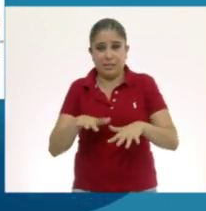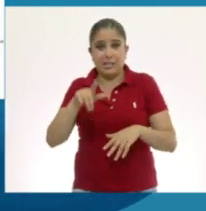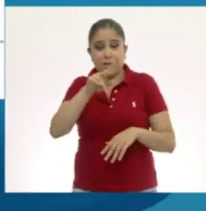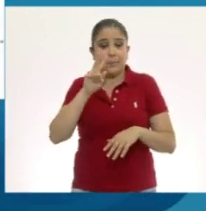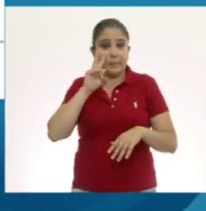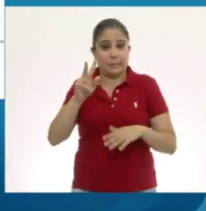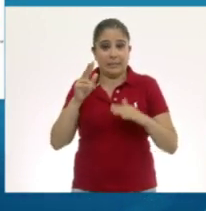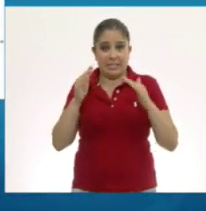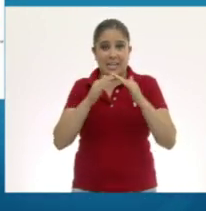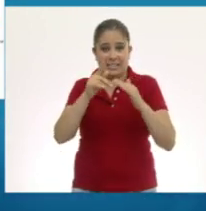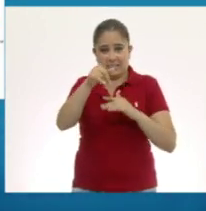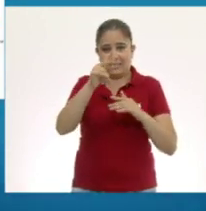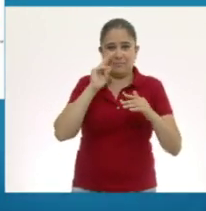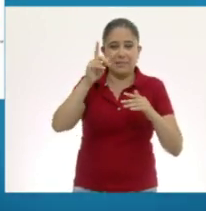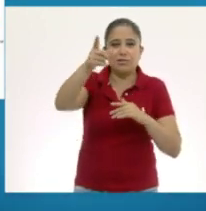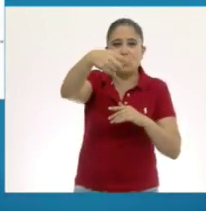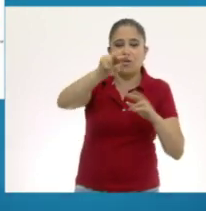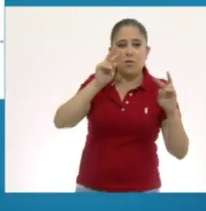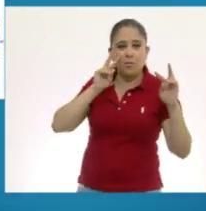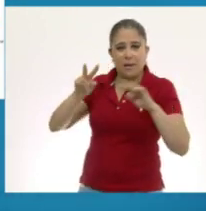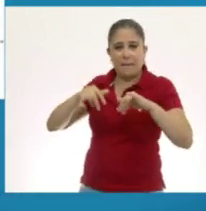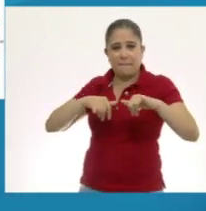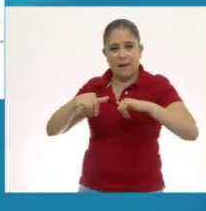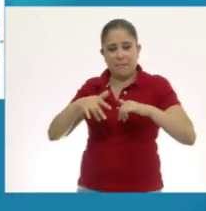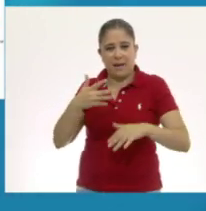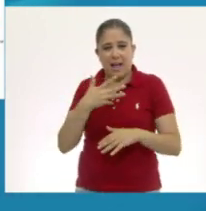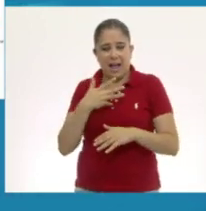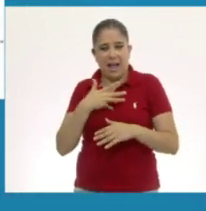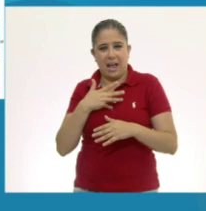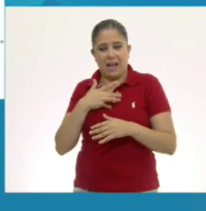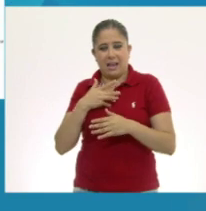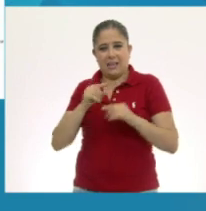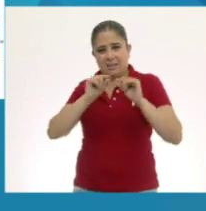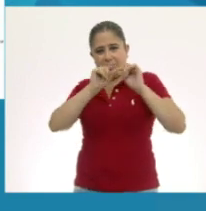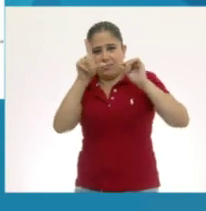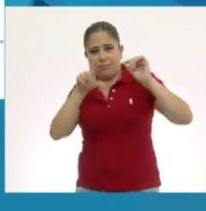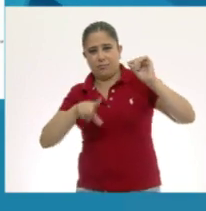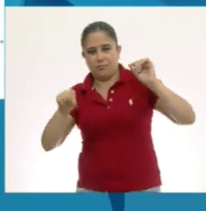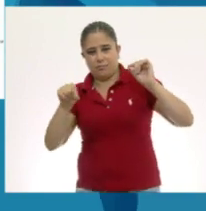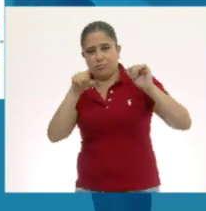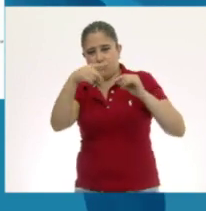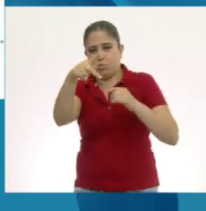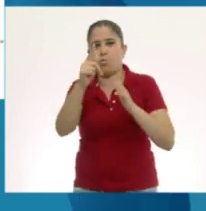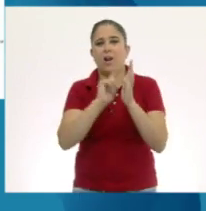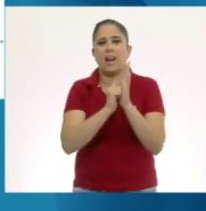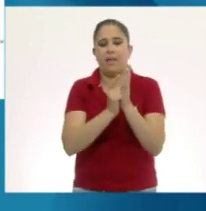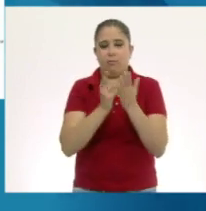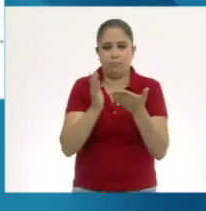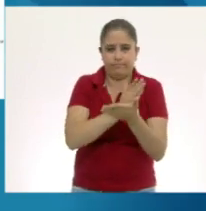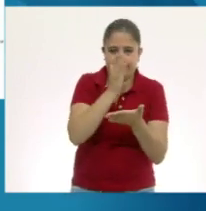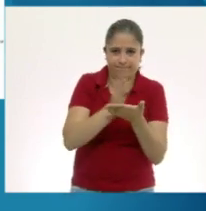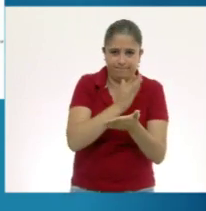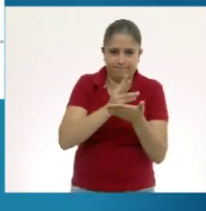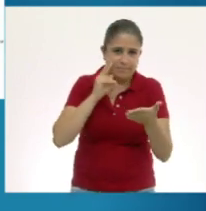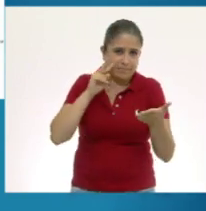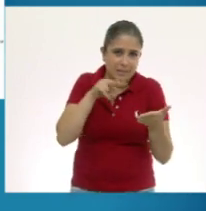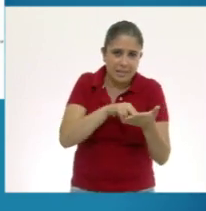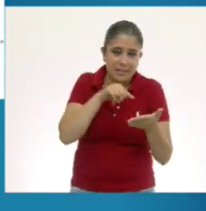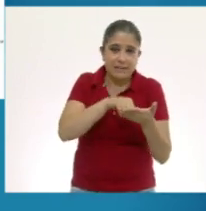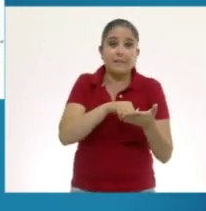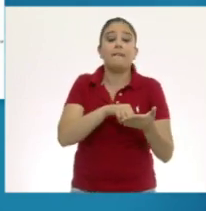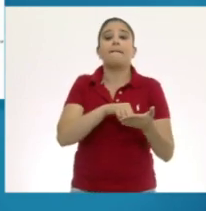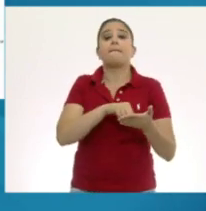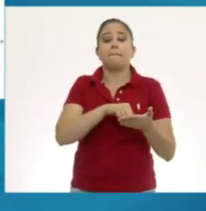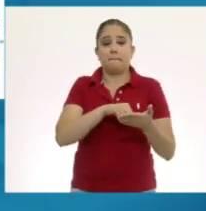en casa, con el mapa que tienen ahí en su atlas, podemos